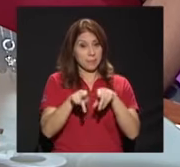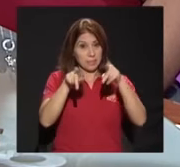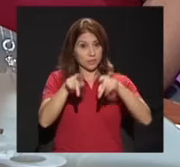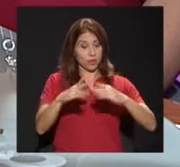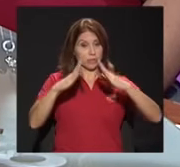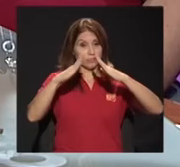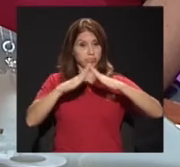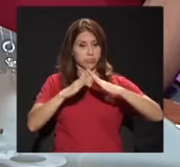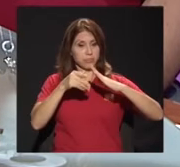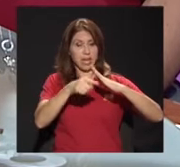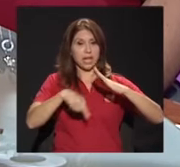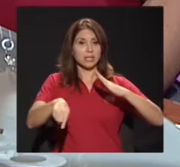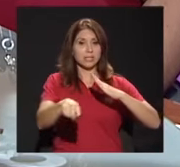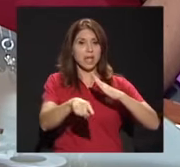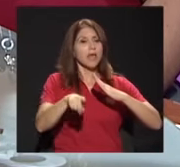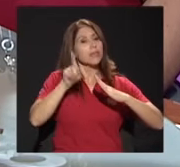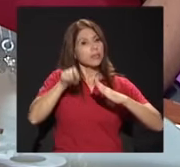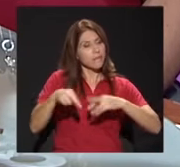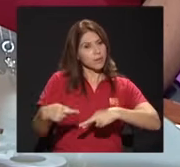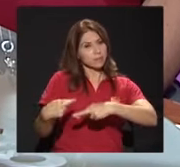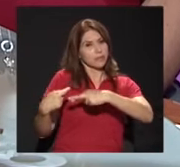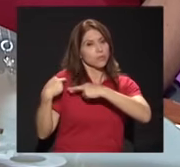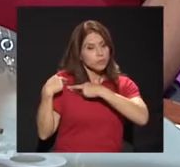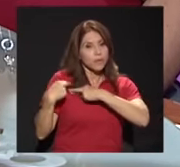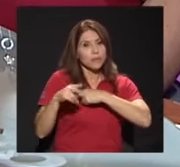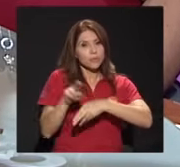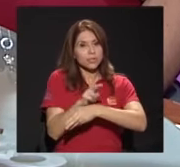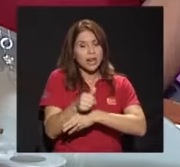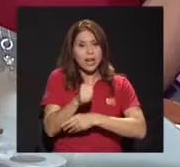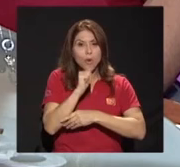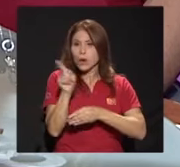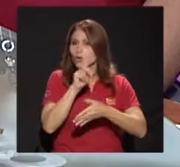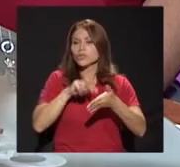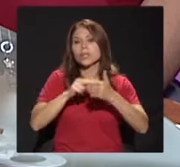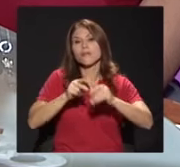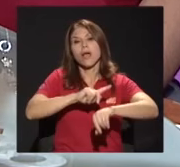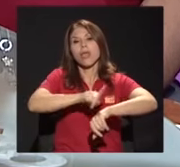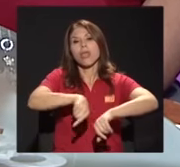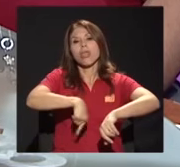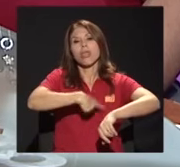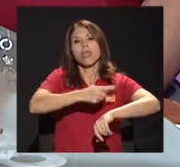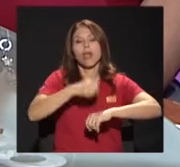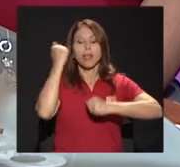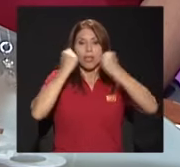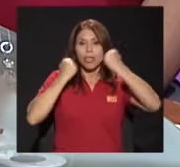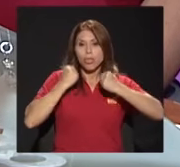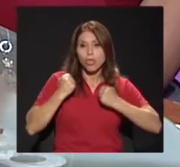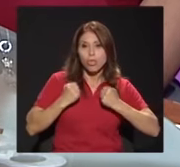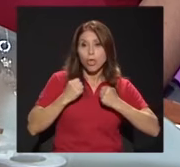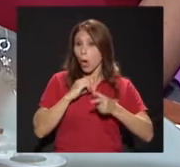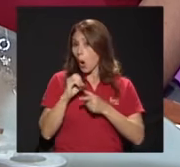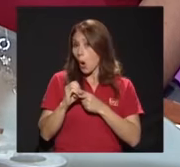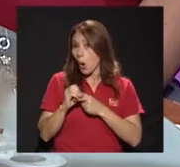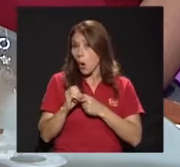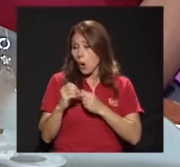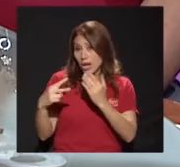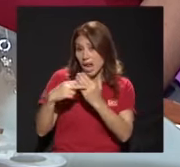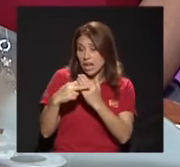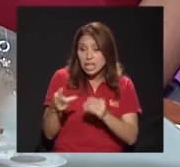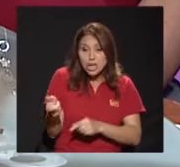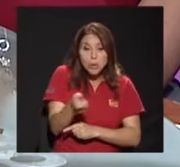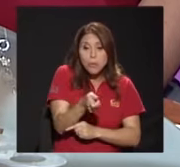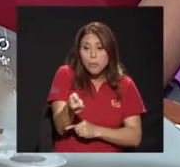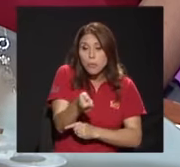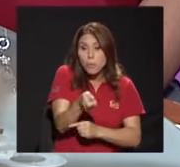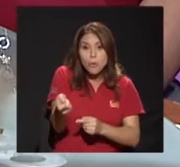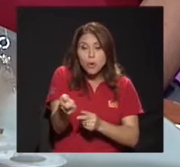agua, ¿verdad? O sea, no es que me voy a duchar y dure media hora duchándome, y otra cosa tal vez muy importante, lavando por ejemplo, el carro, el jardín. Lavando el carro, el jardín, ¿verdad?